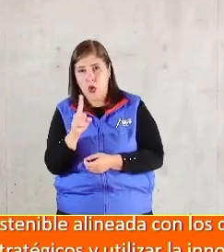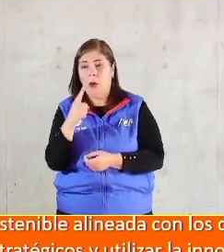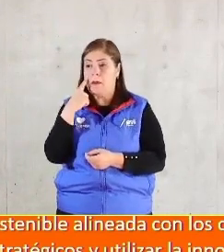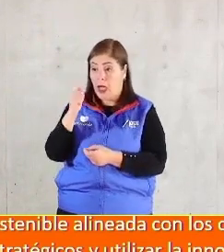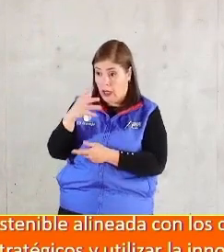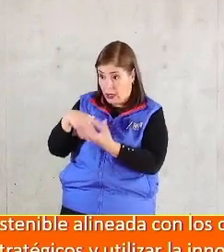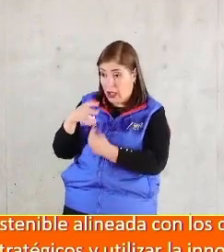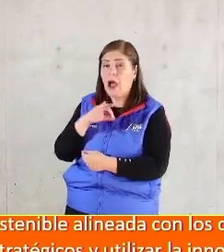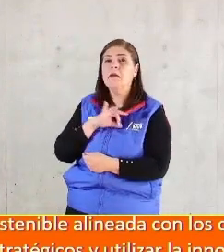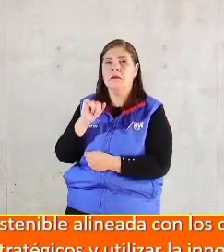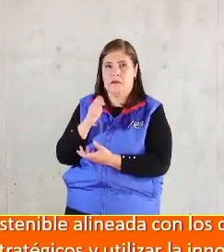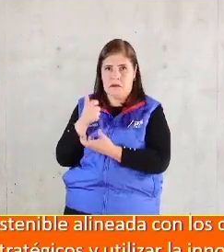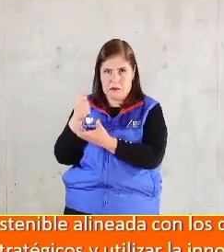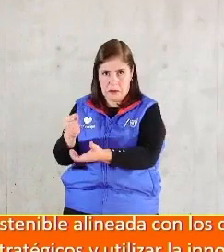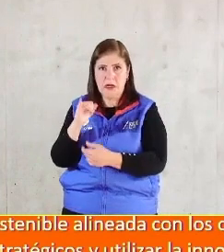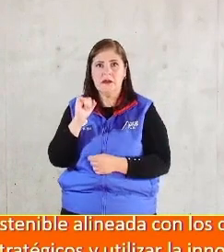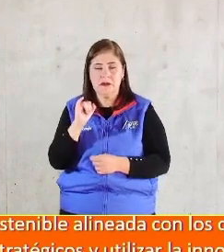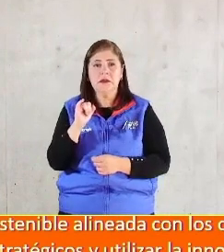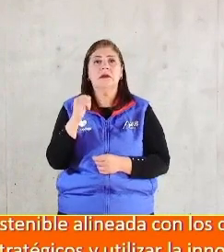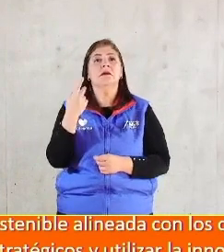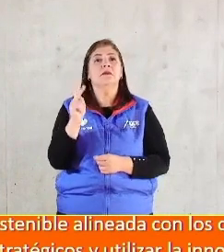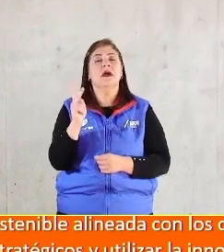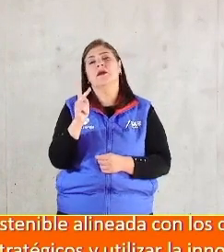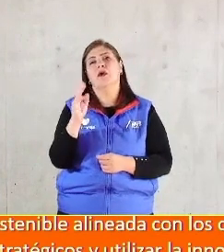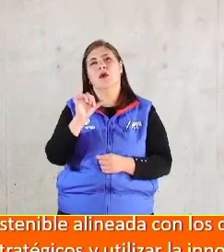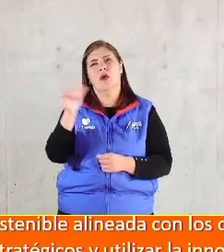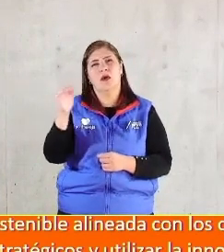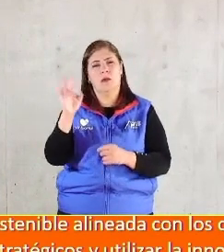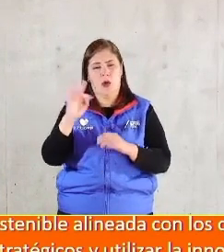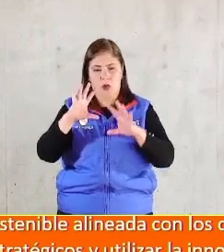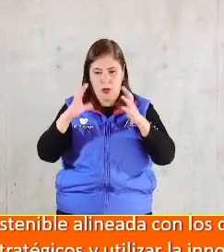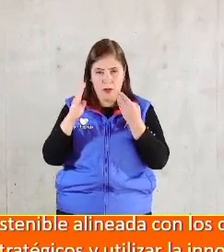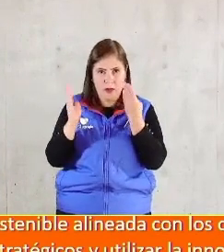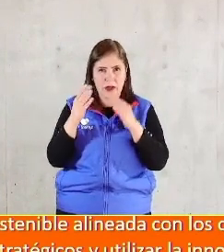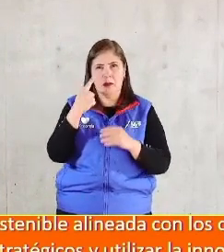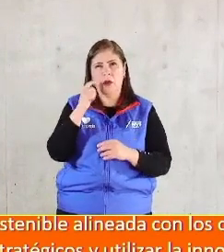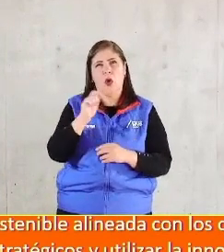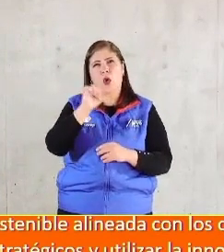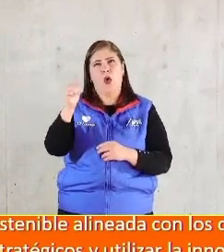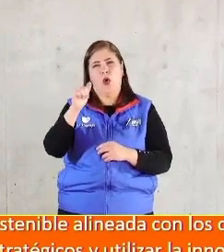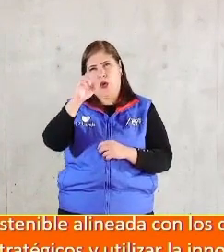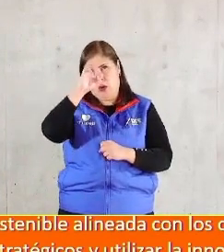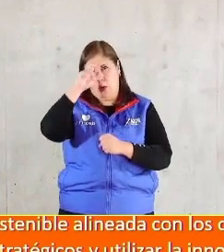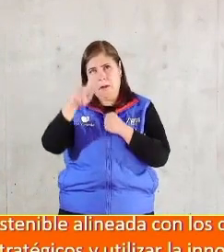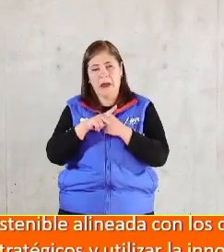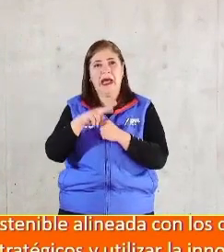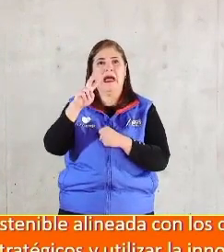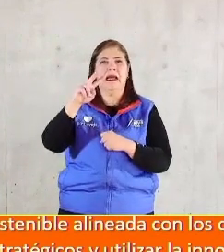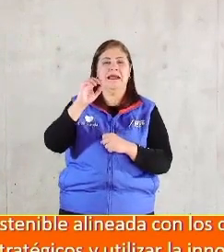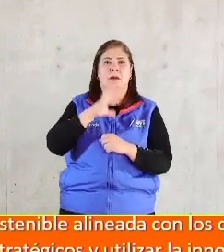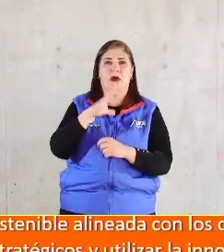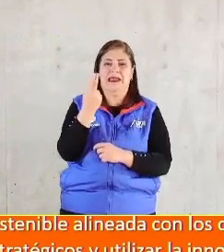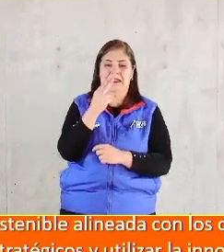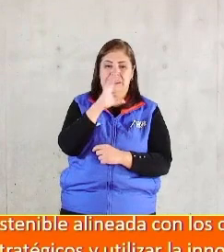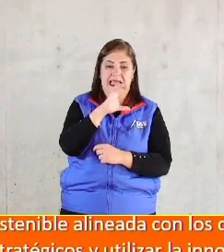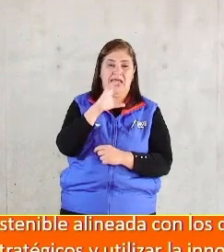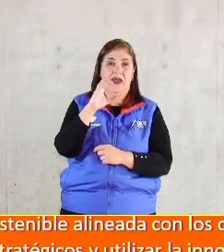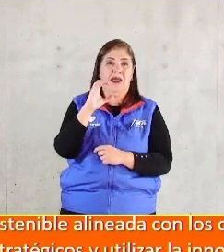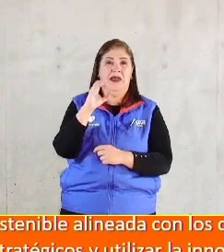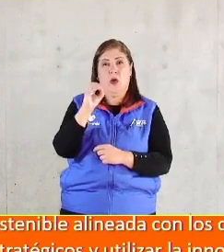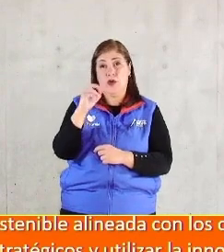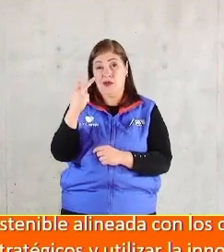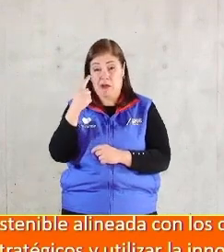el panorama regulatorio ha cambiado a nivel global. Tenemos el Acuerdo Verde en Europa, que es cero carbonización. Eso nos va a venir a afectar a todas